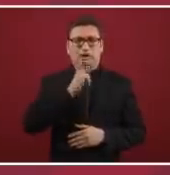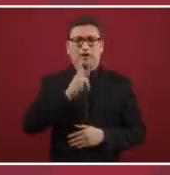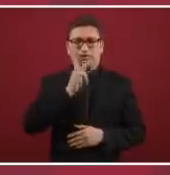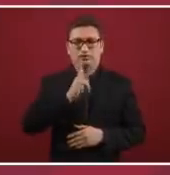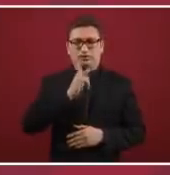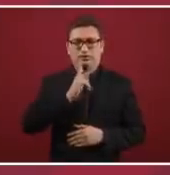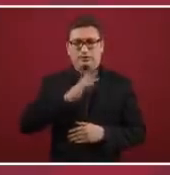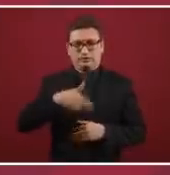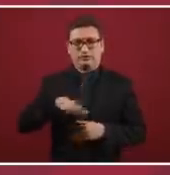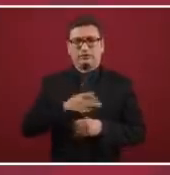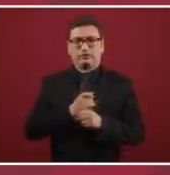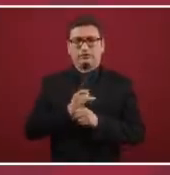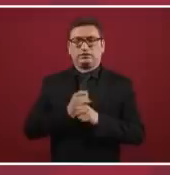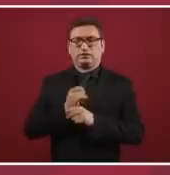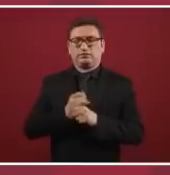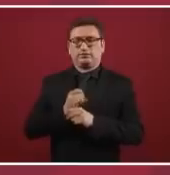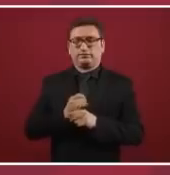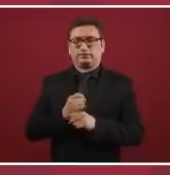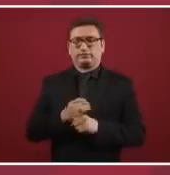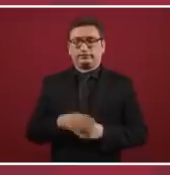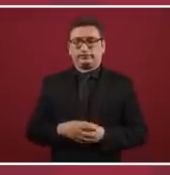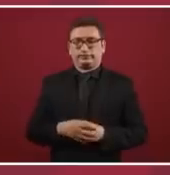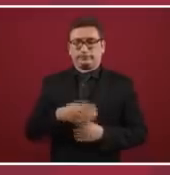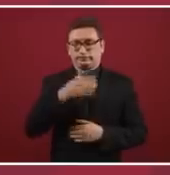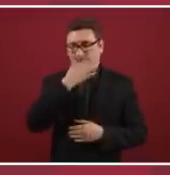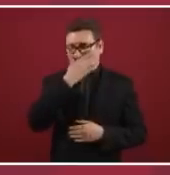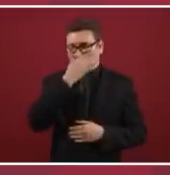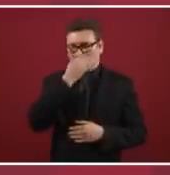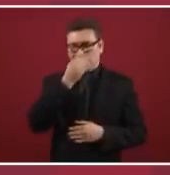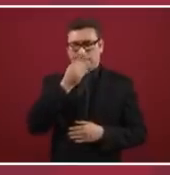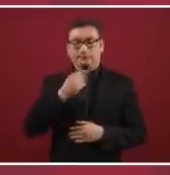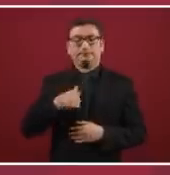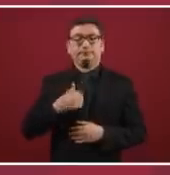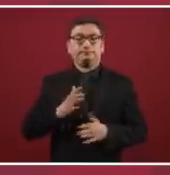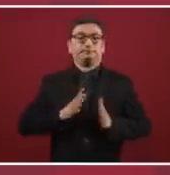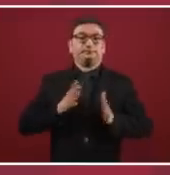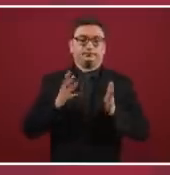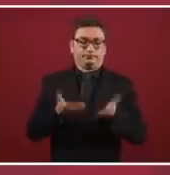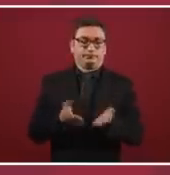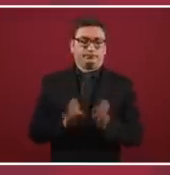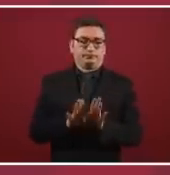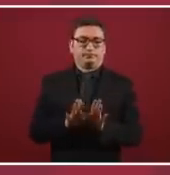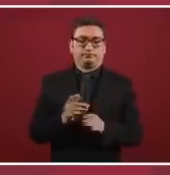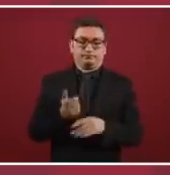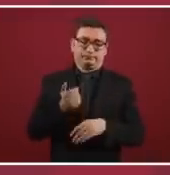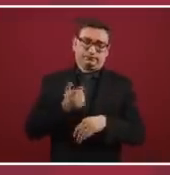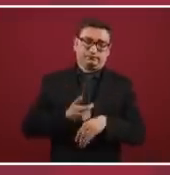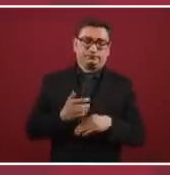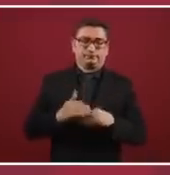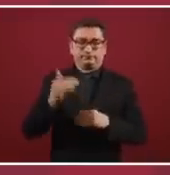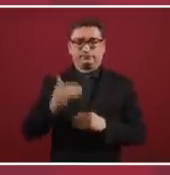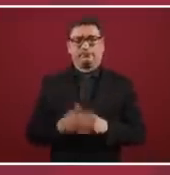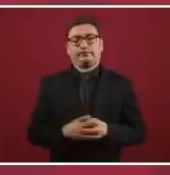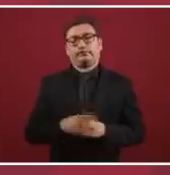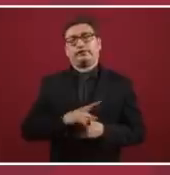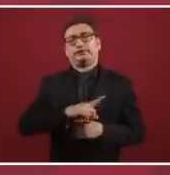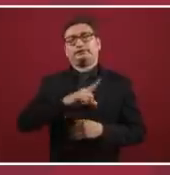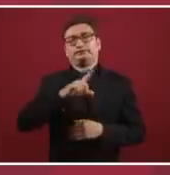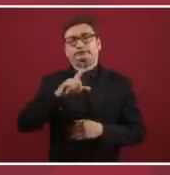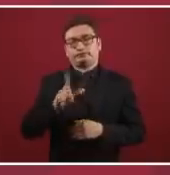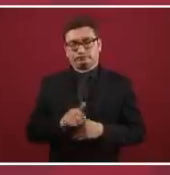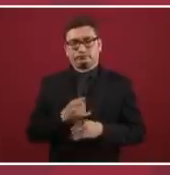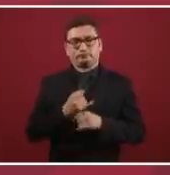voy a investigar de qué se trata, porque sí me sorprendió lo del aumento. Y luego